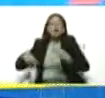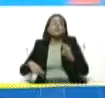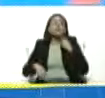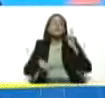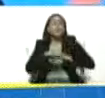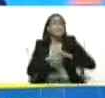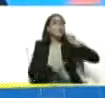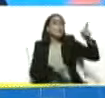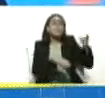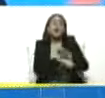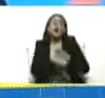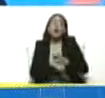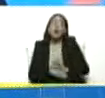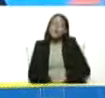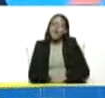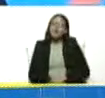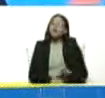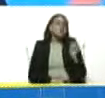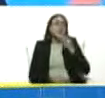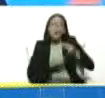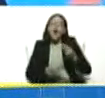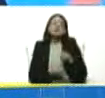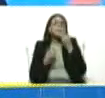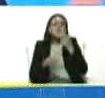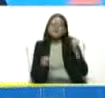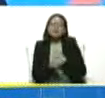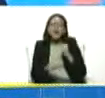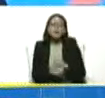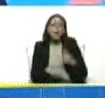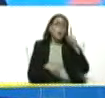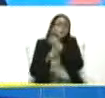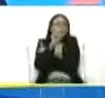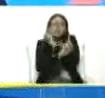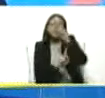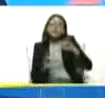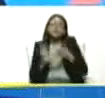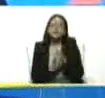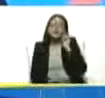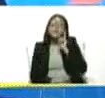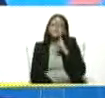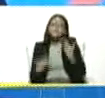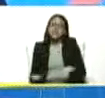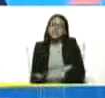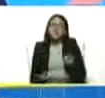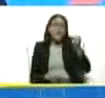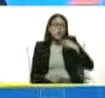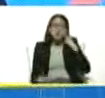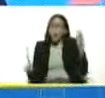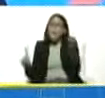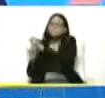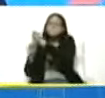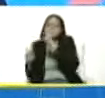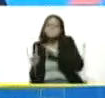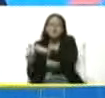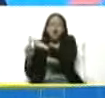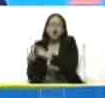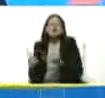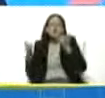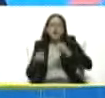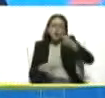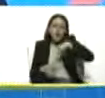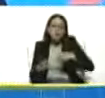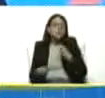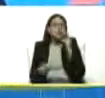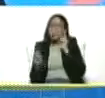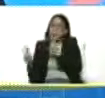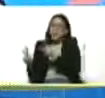un hecho que cambie lo que no podrán cambiar, porque el curso de la historia está marcada y la historia de Venezuela está escrita. Y lo que va a pasar,